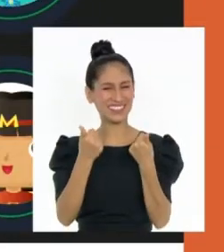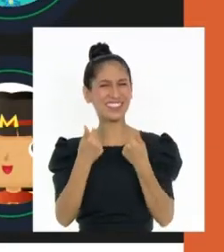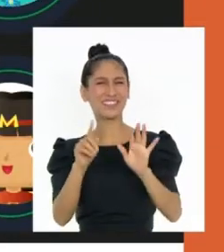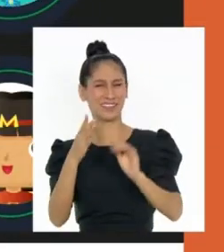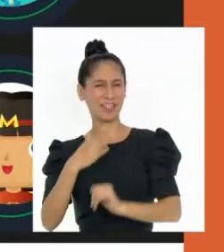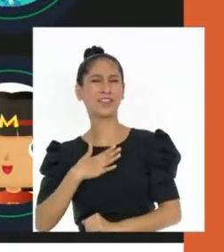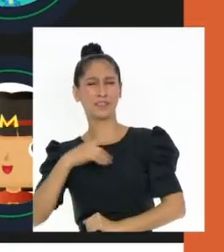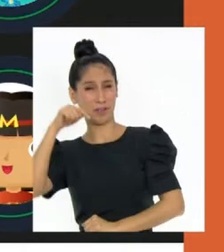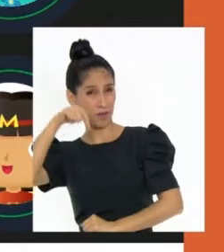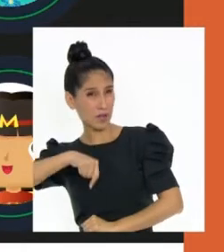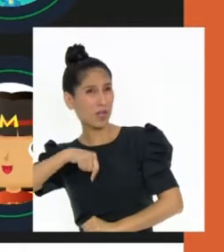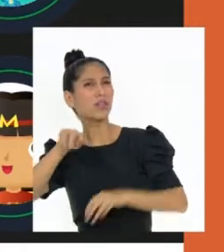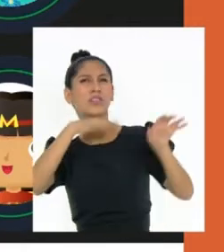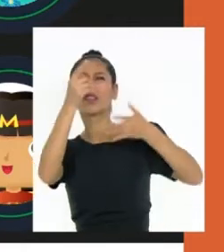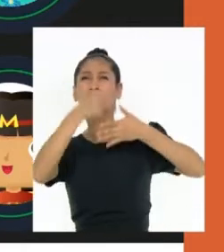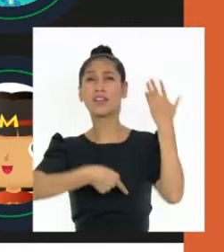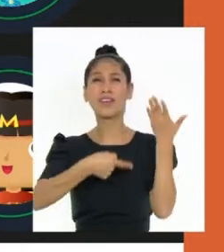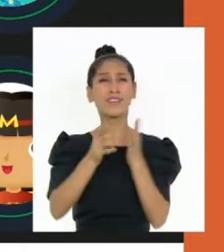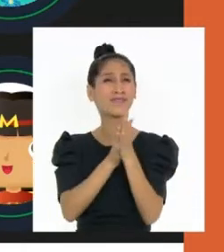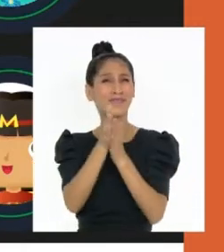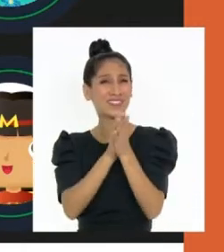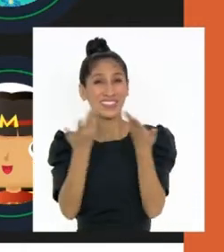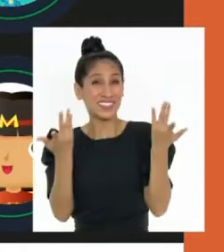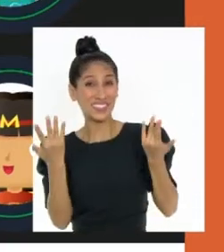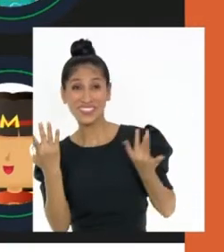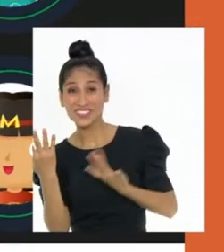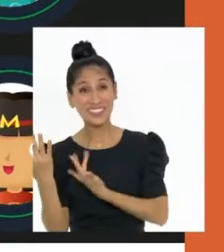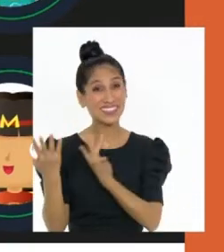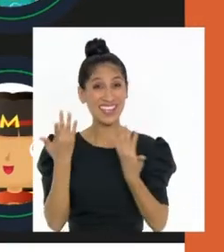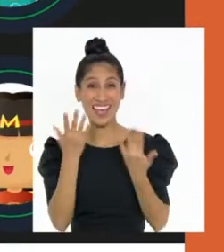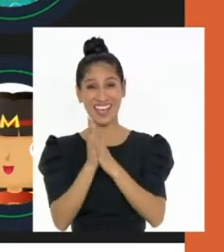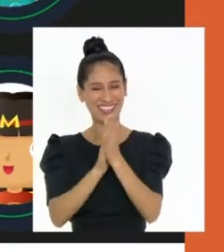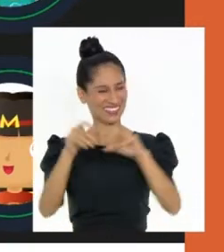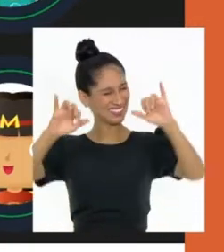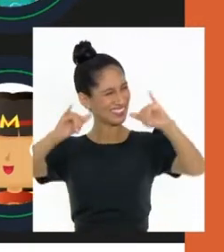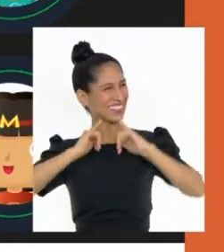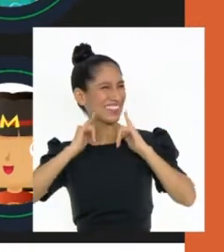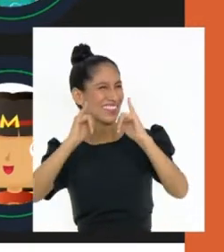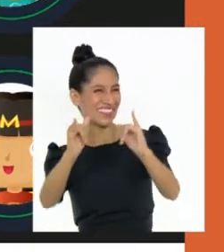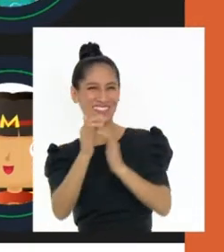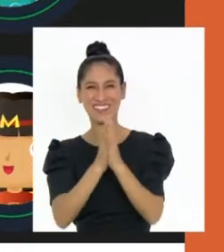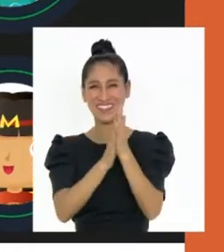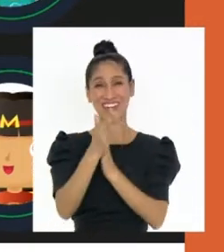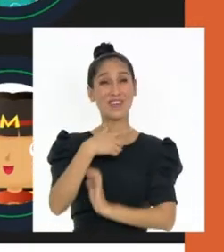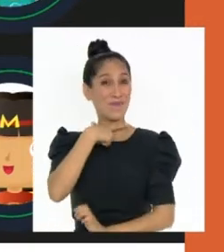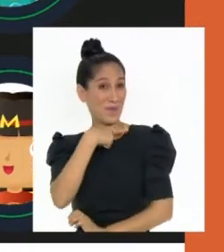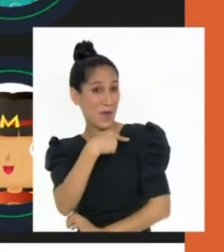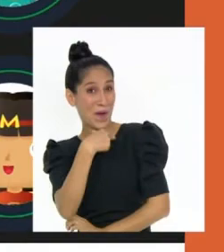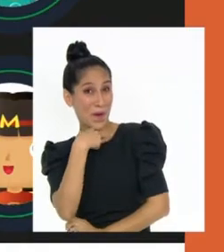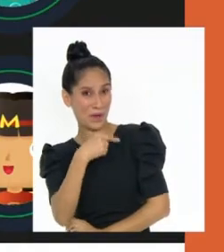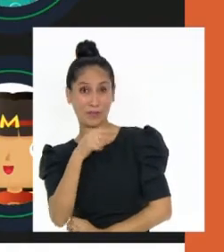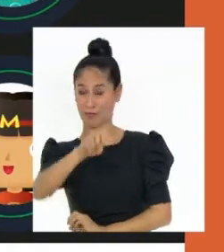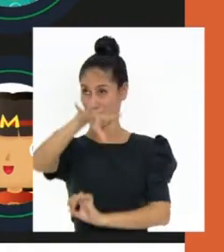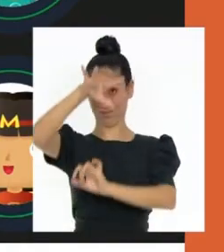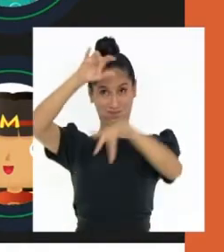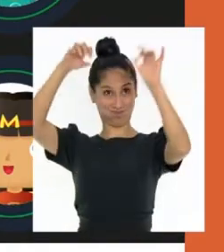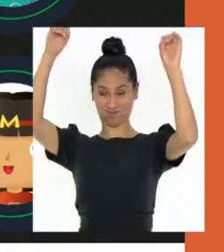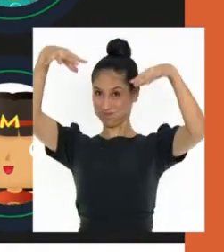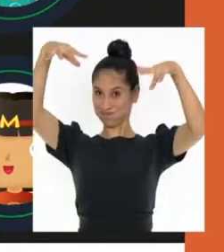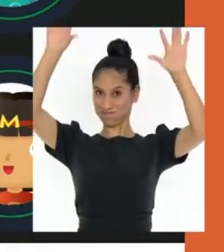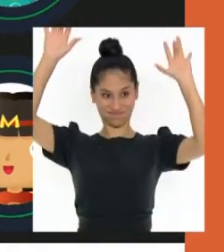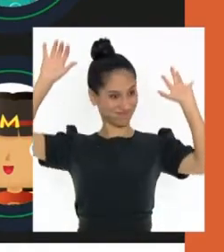nuestra misión de hoy. Estoy algo emocionado. Yo también. Me encanta eso de los poderes mágicos. ¿En qué